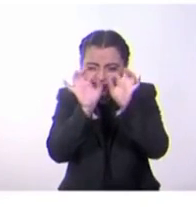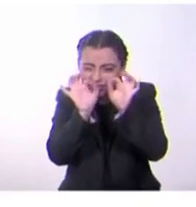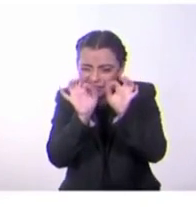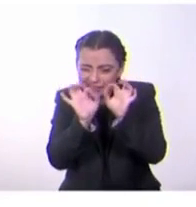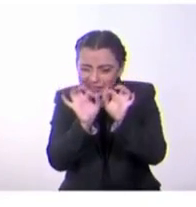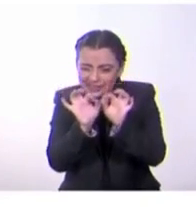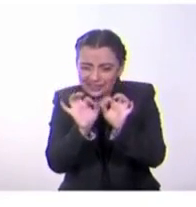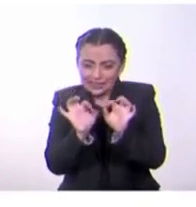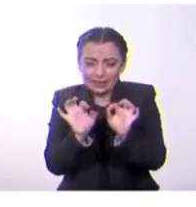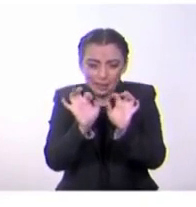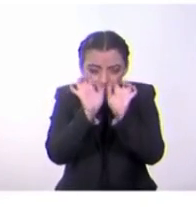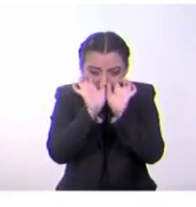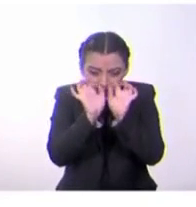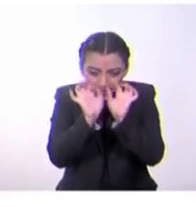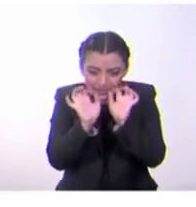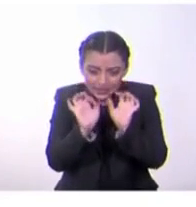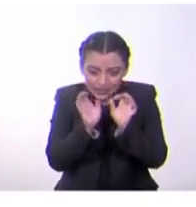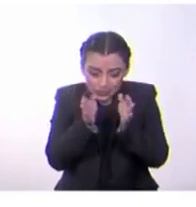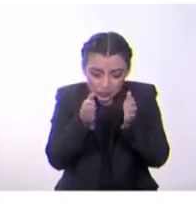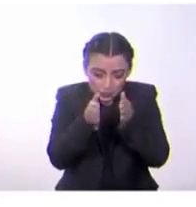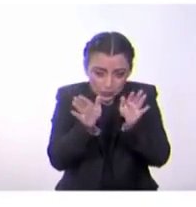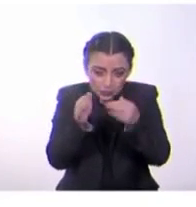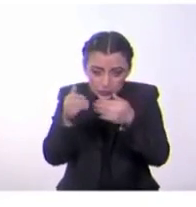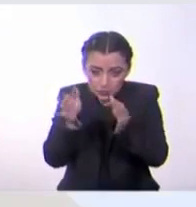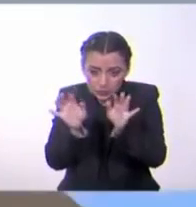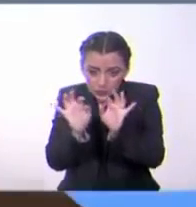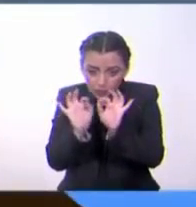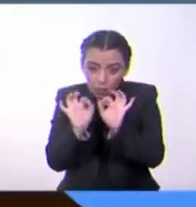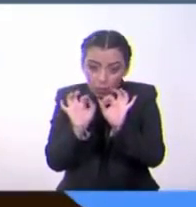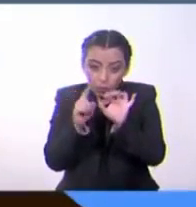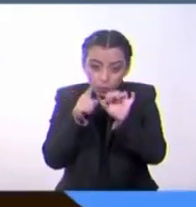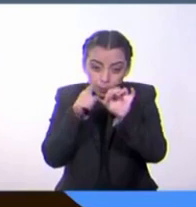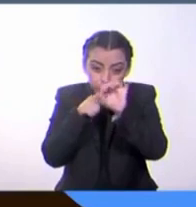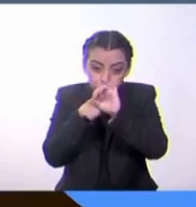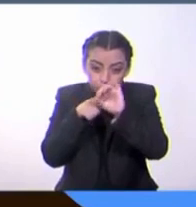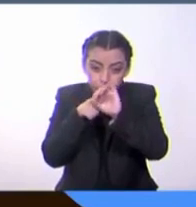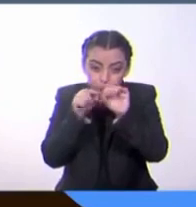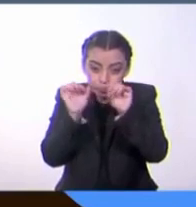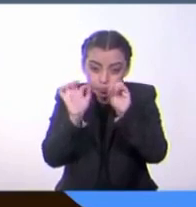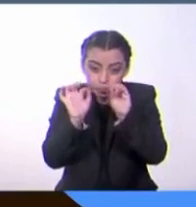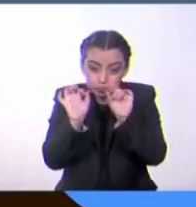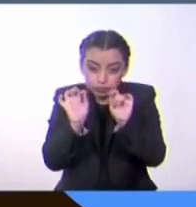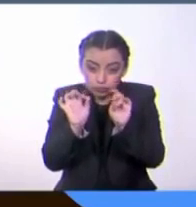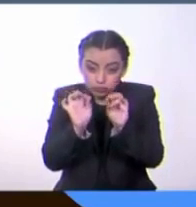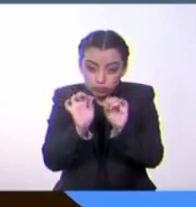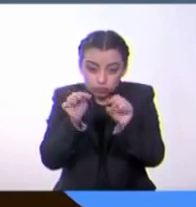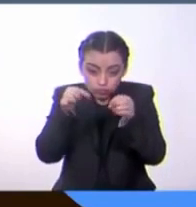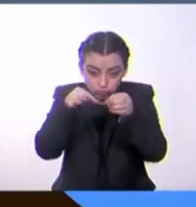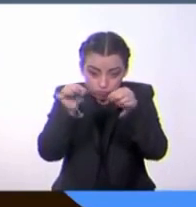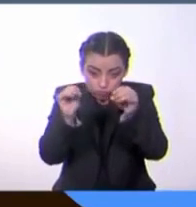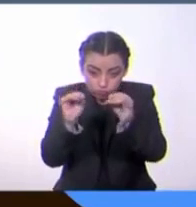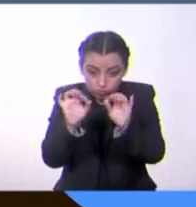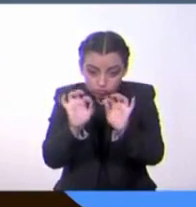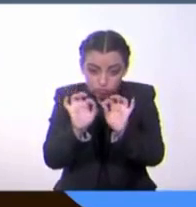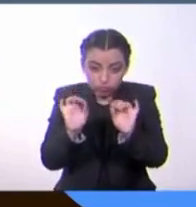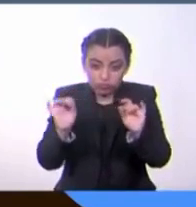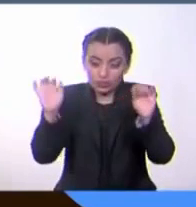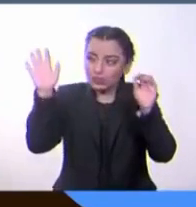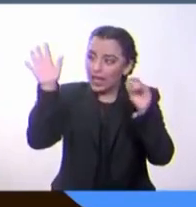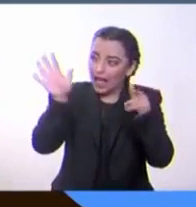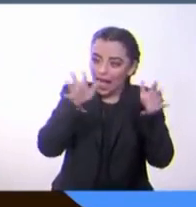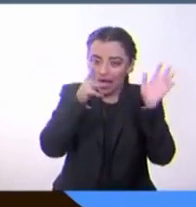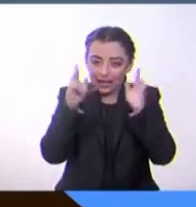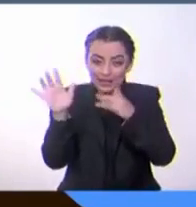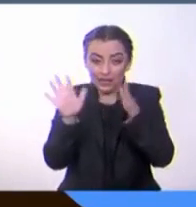también pequeños espacios llamados poros. Estos poros pueden ser llenados por aire